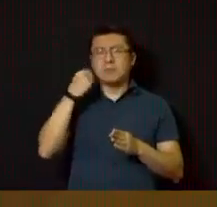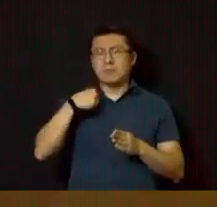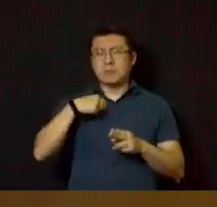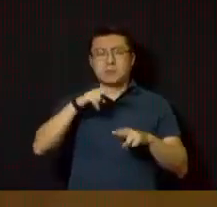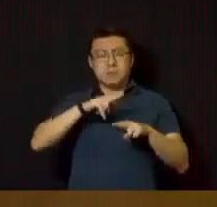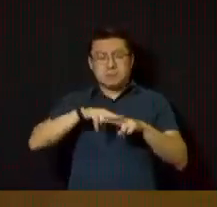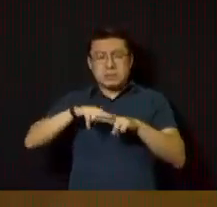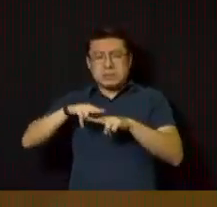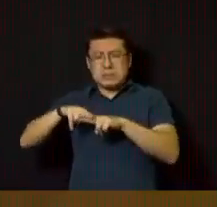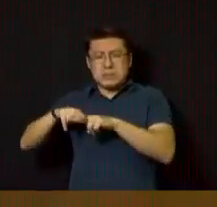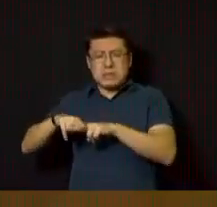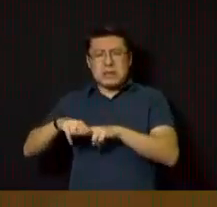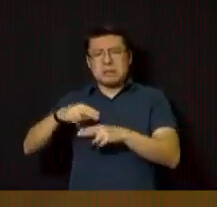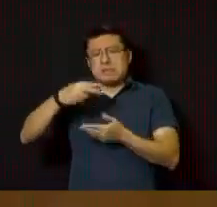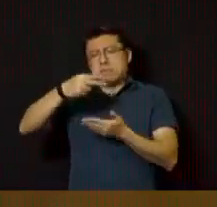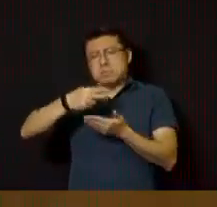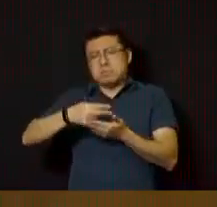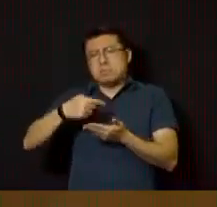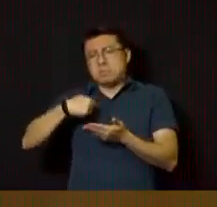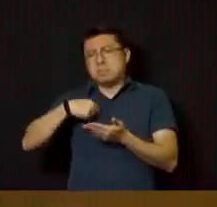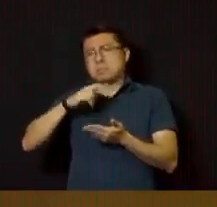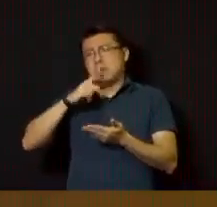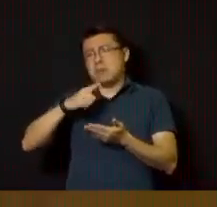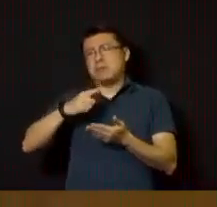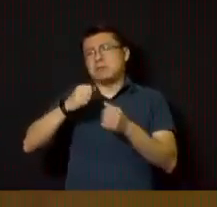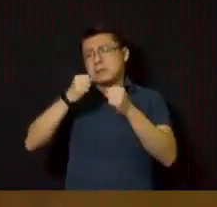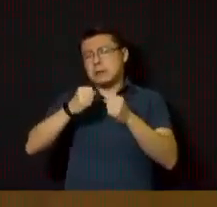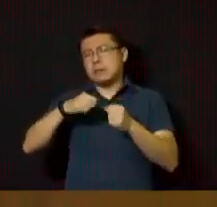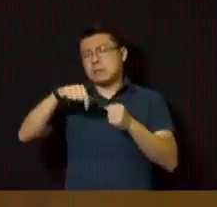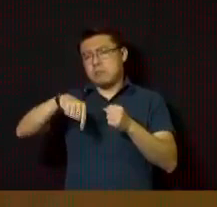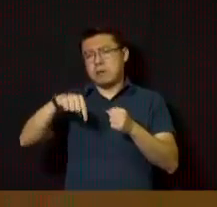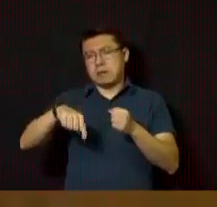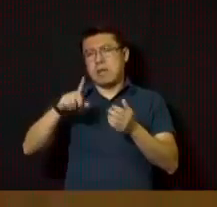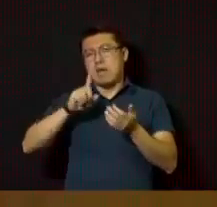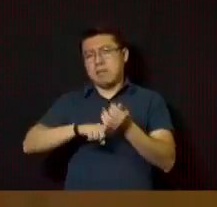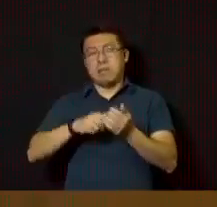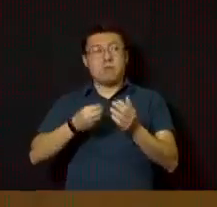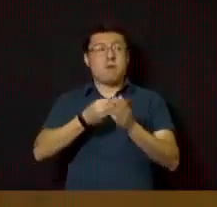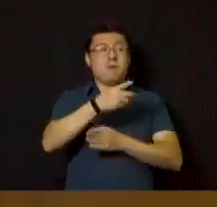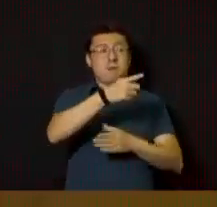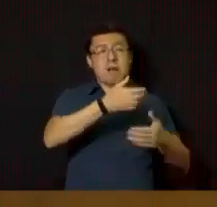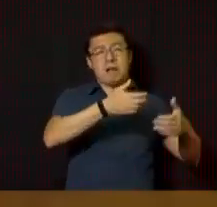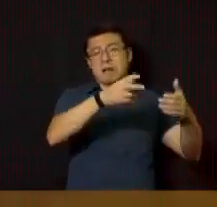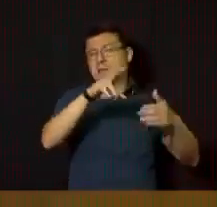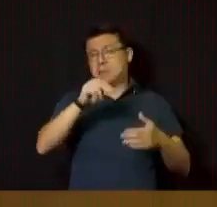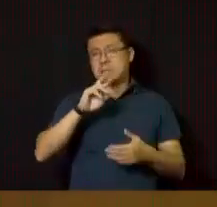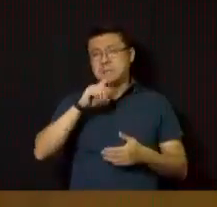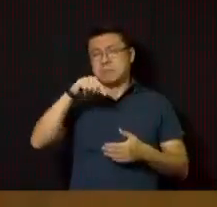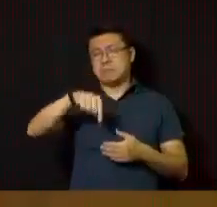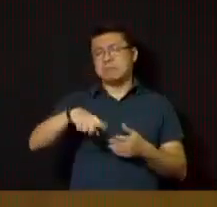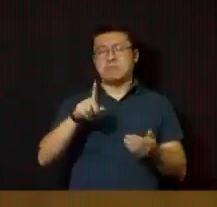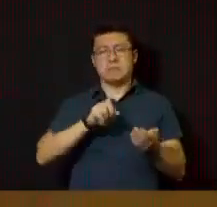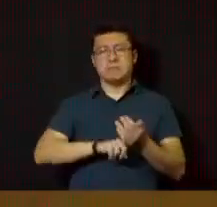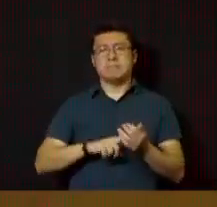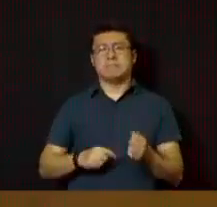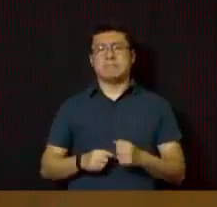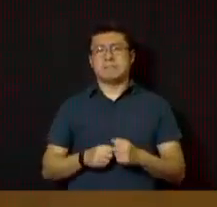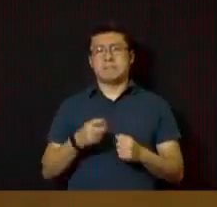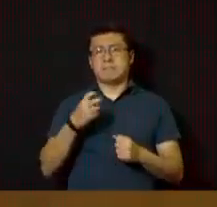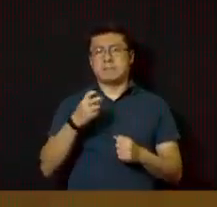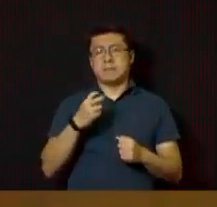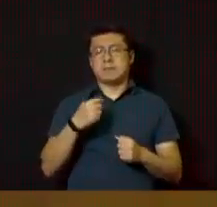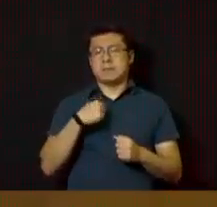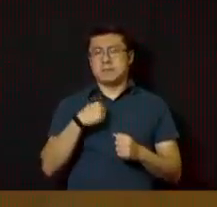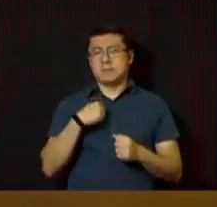es más seguro estar aquí adentro que estar afuera. Y fue así que, pues bueno, así me quedé en el